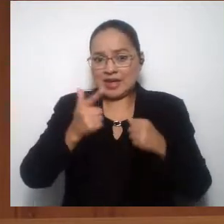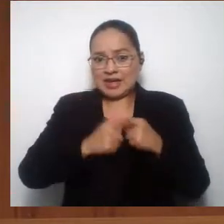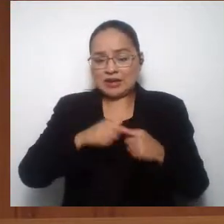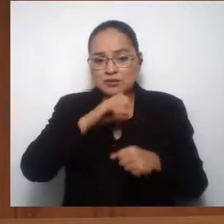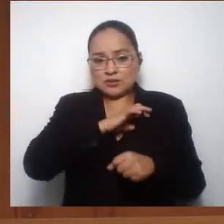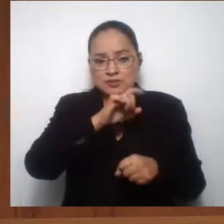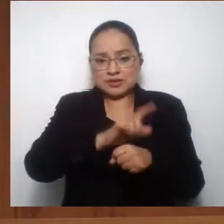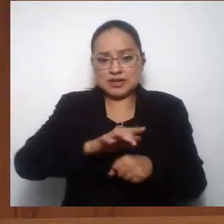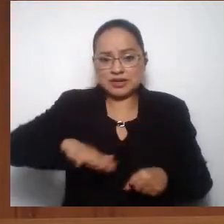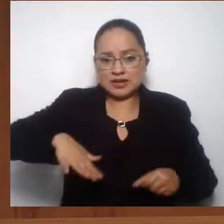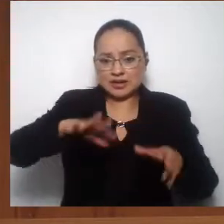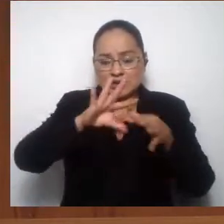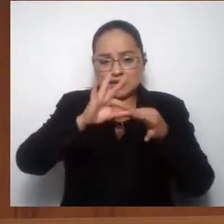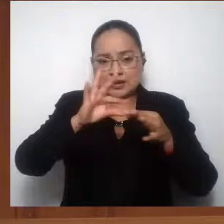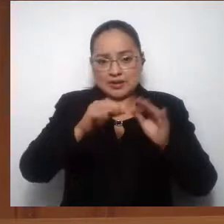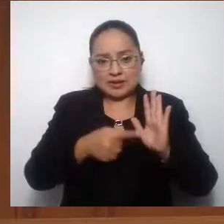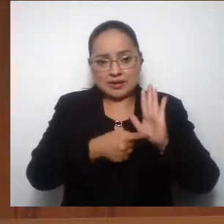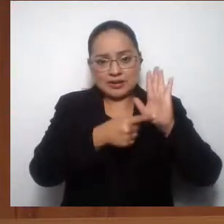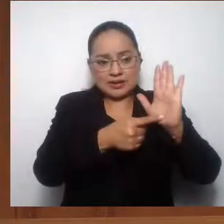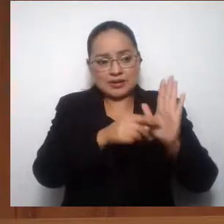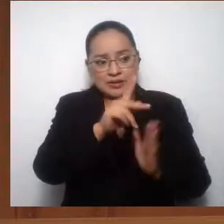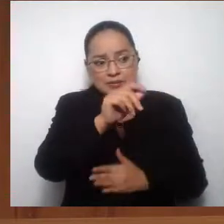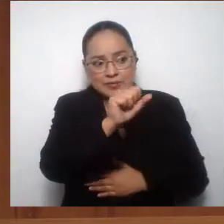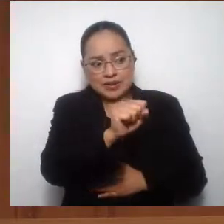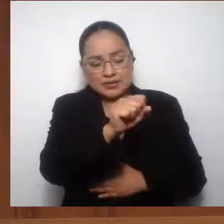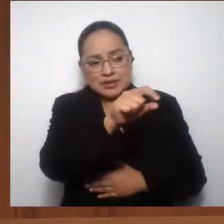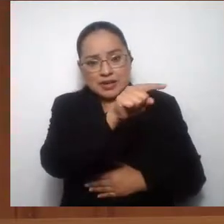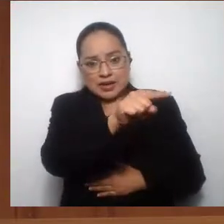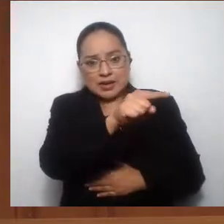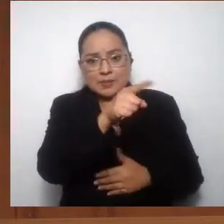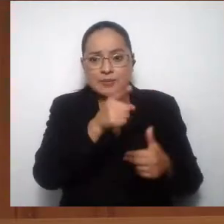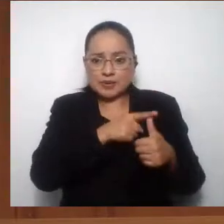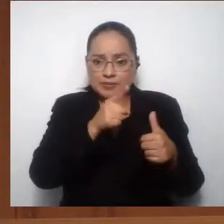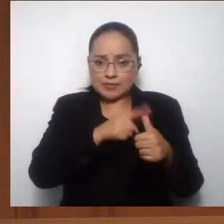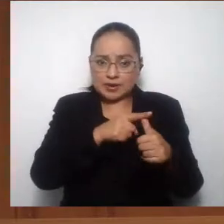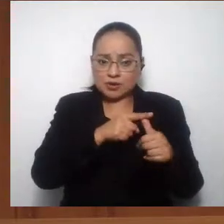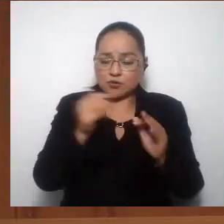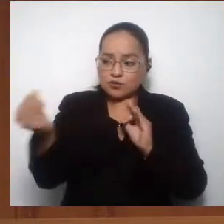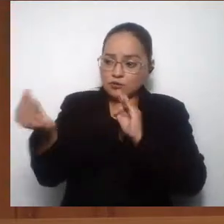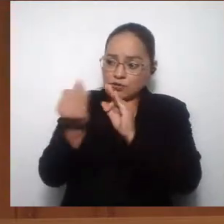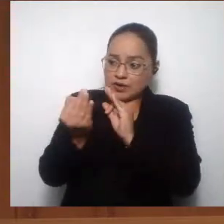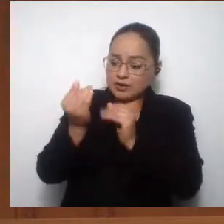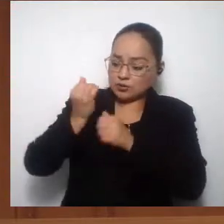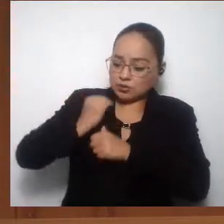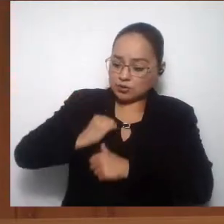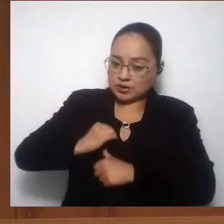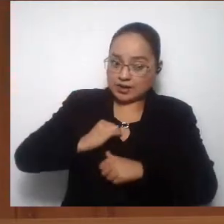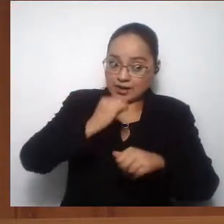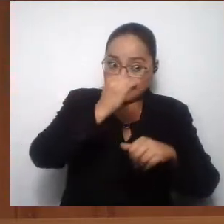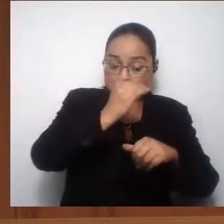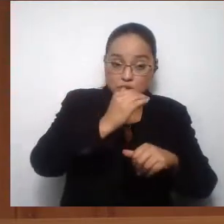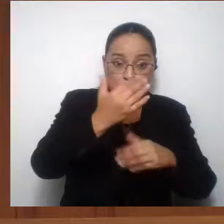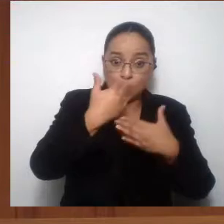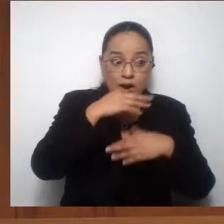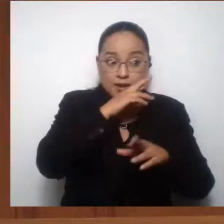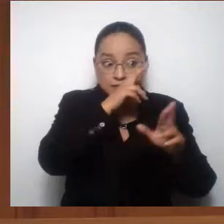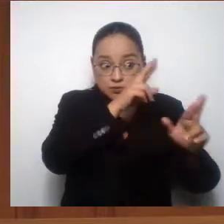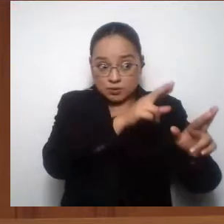acá, primero se vaya a la autoridad y una vez que la autoridad no resuelva, entonces ya viene esa tribuna, porque esa tribuna es para